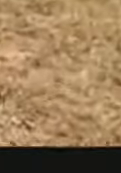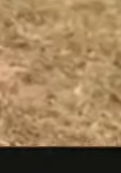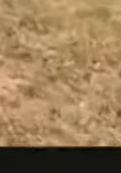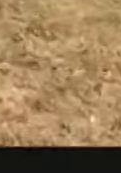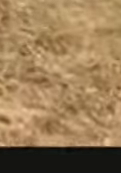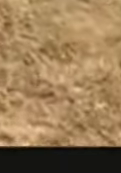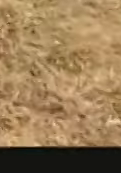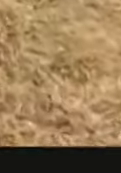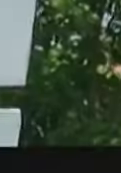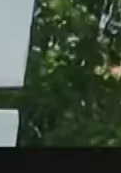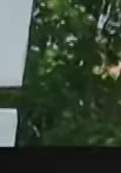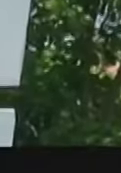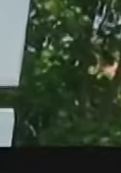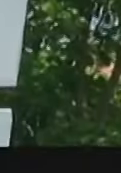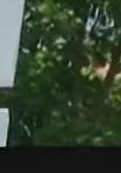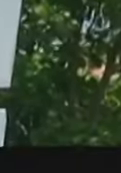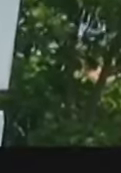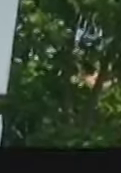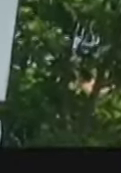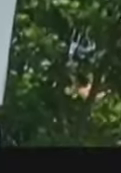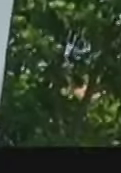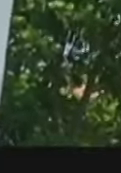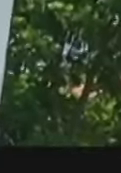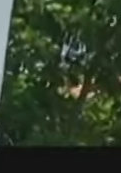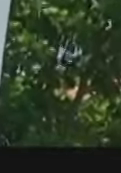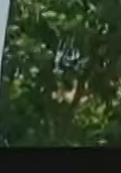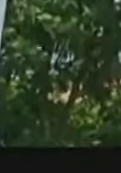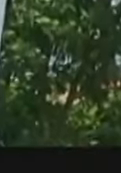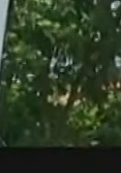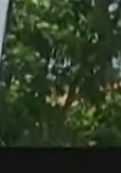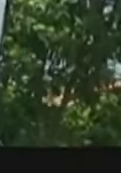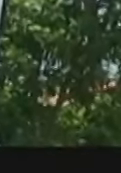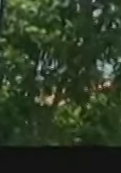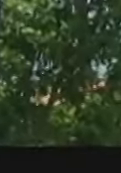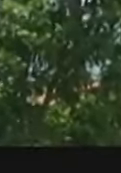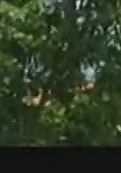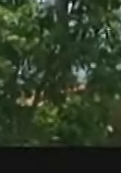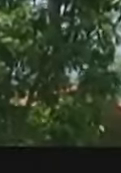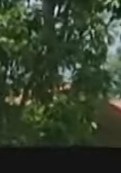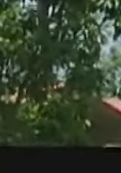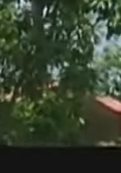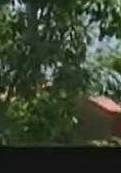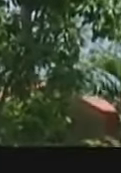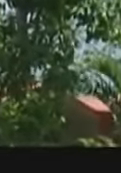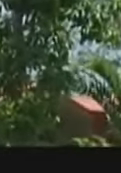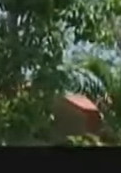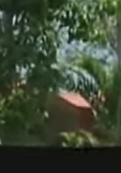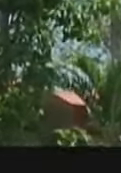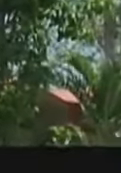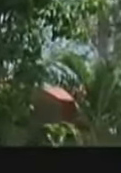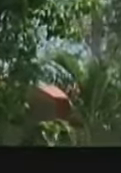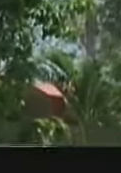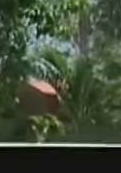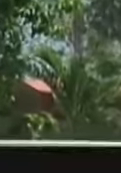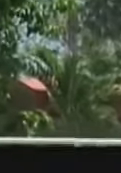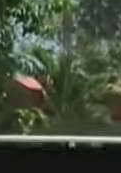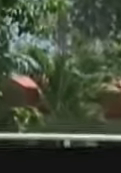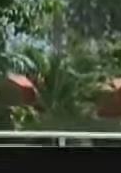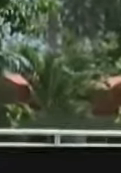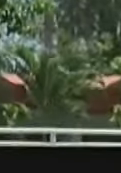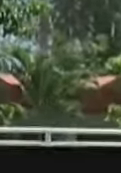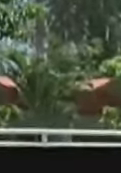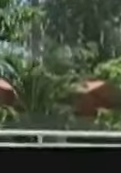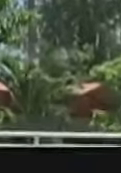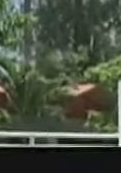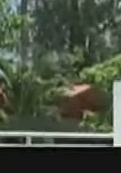consagrar la Venezuela potencia con talento 100% venezolano. Acompañan al jefe de Estado, la primera combatiente doctora Cilia